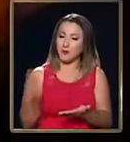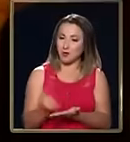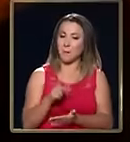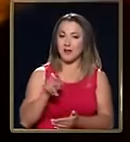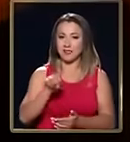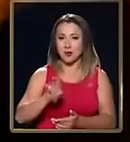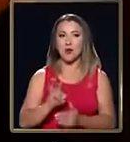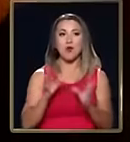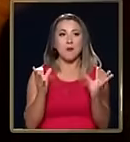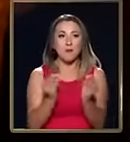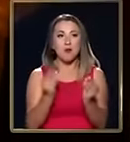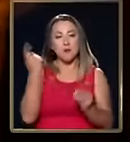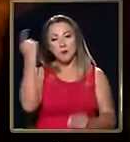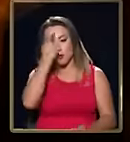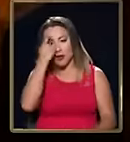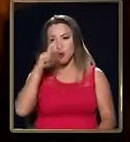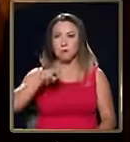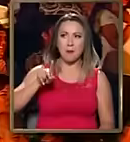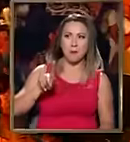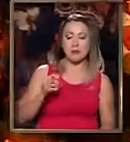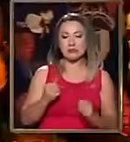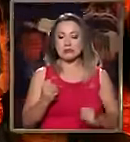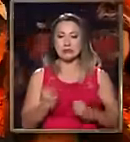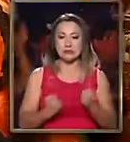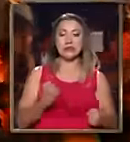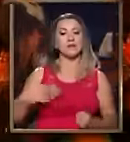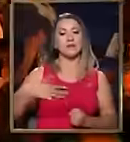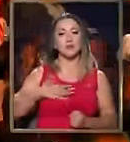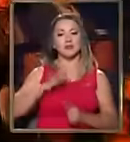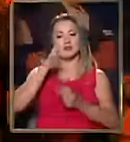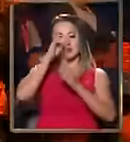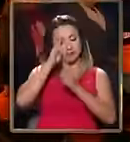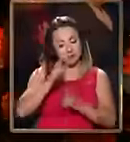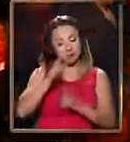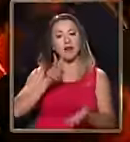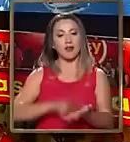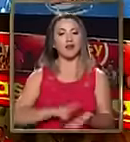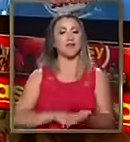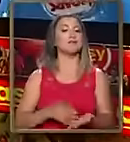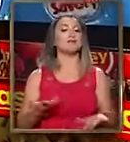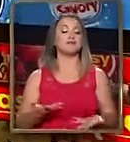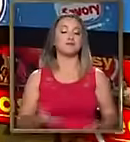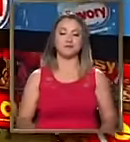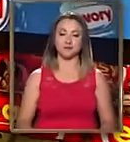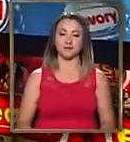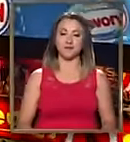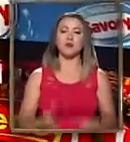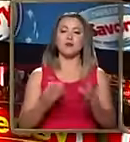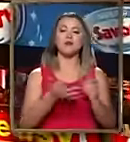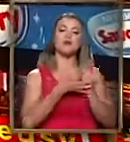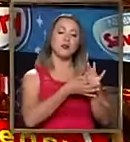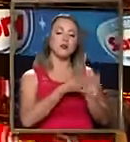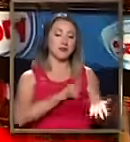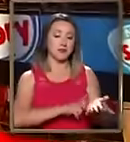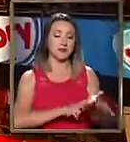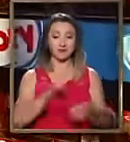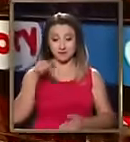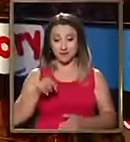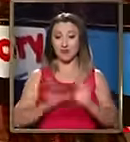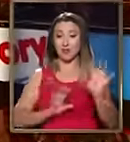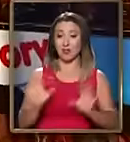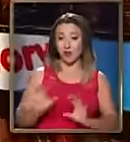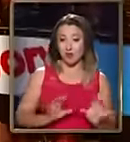muy preocupada por el padre, sí, y que yo quiero hacerle honor a la verdad. Muchas gracias, de verdad. Estas cosas,